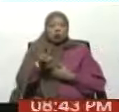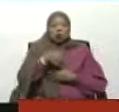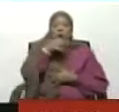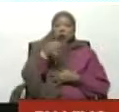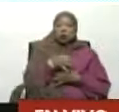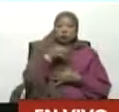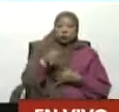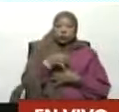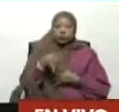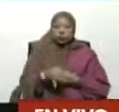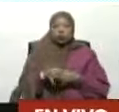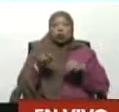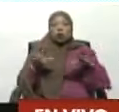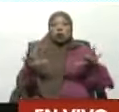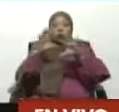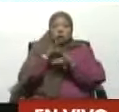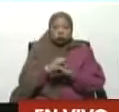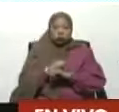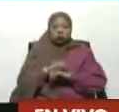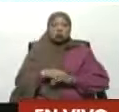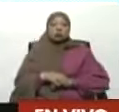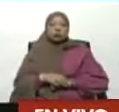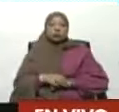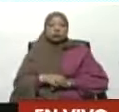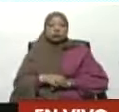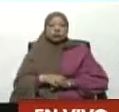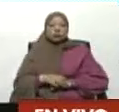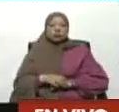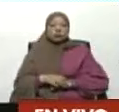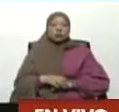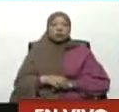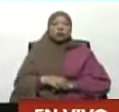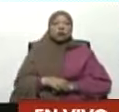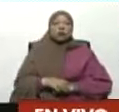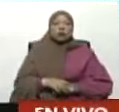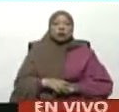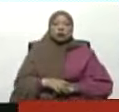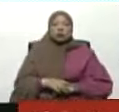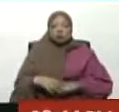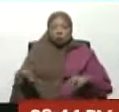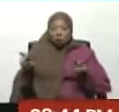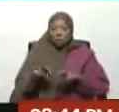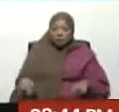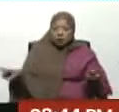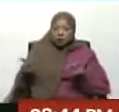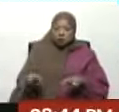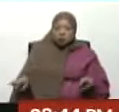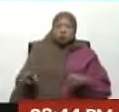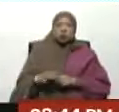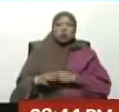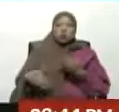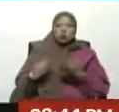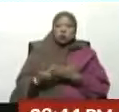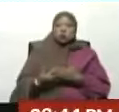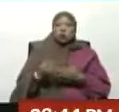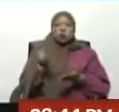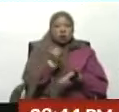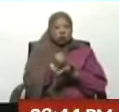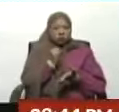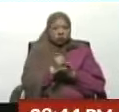tarde, a las 8 de la noche. Y mandé a investigar, ya están